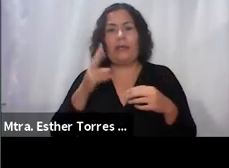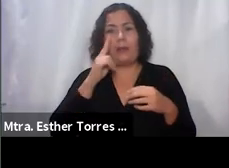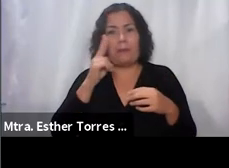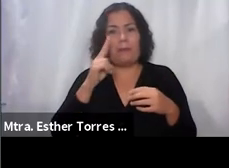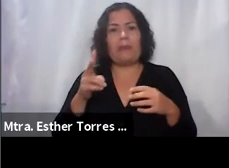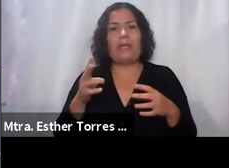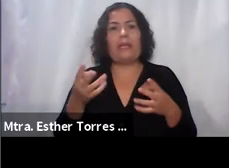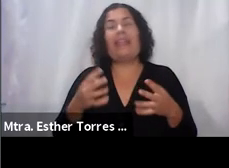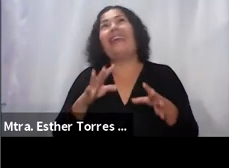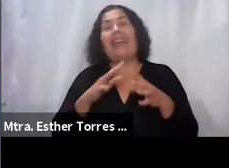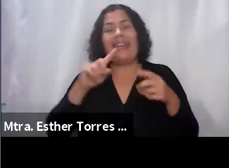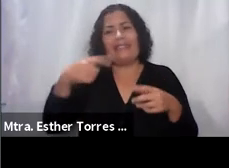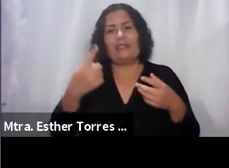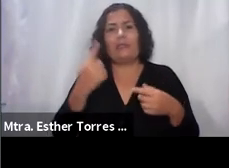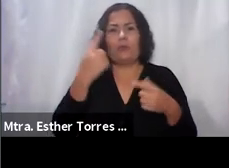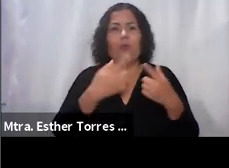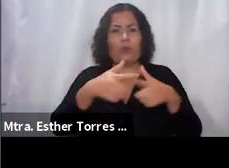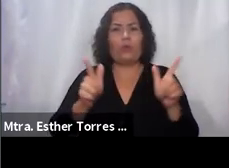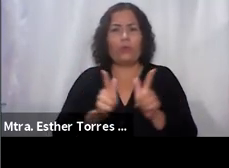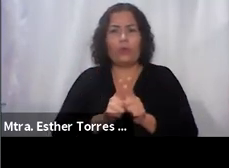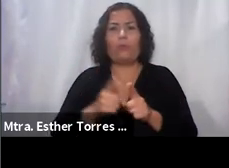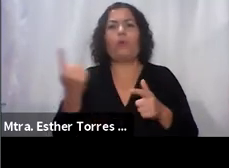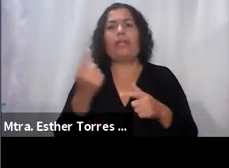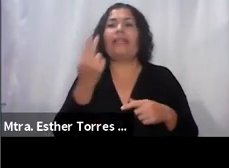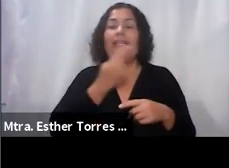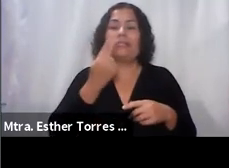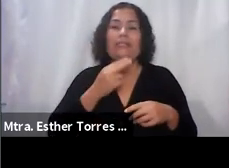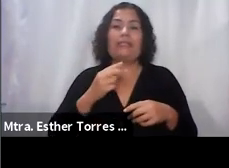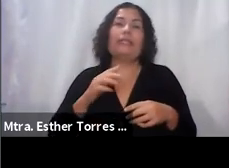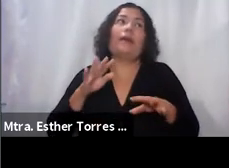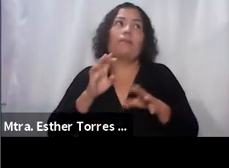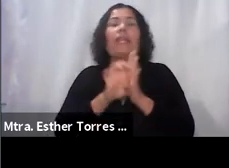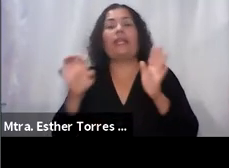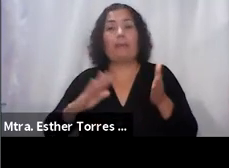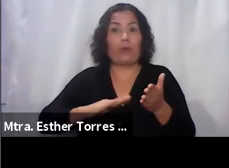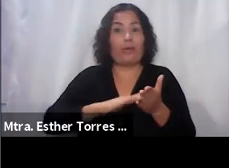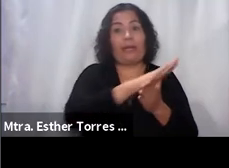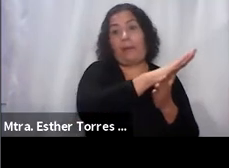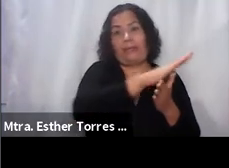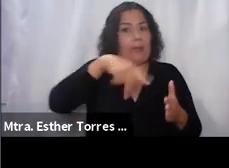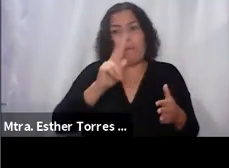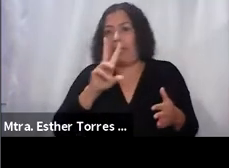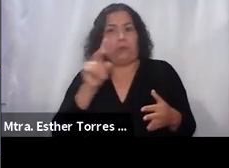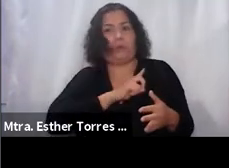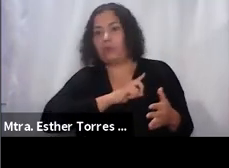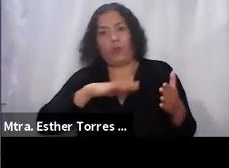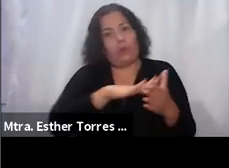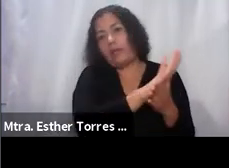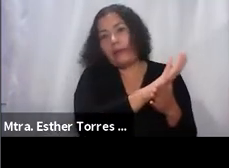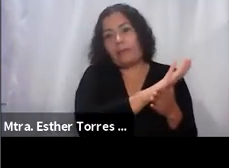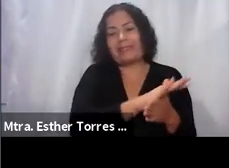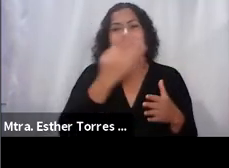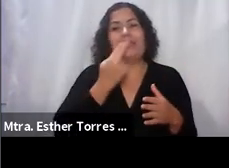decimos, pues se requieren rampas, ¿no? Pero pues no nada más son rampas, es algo mucho más. Entonces,